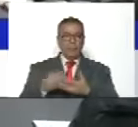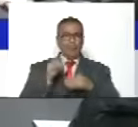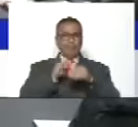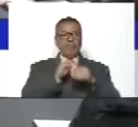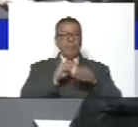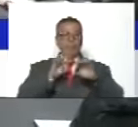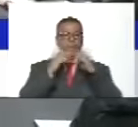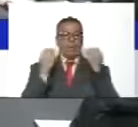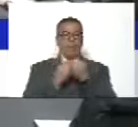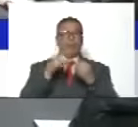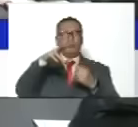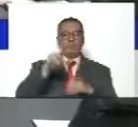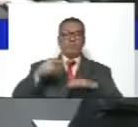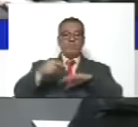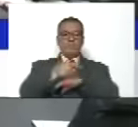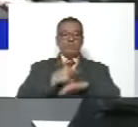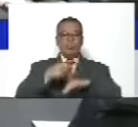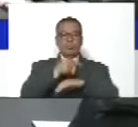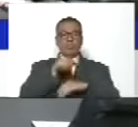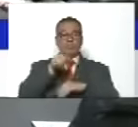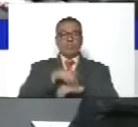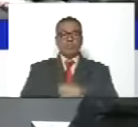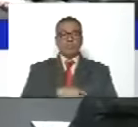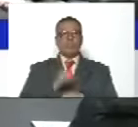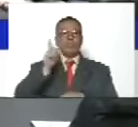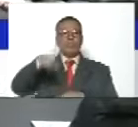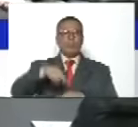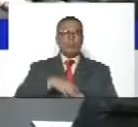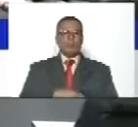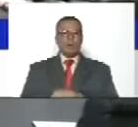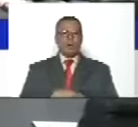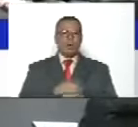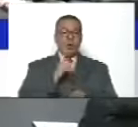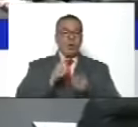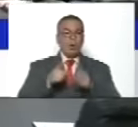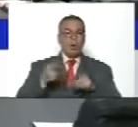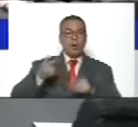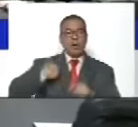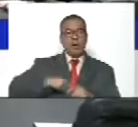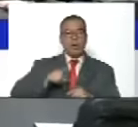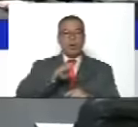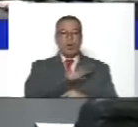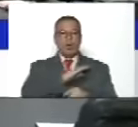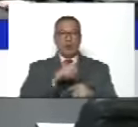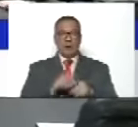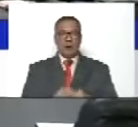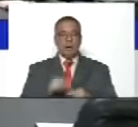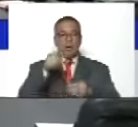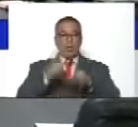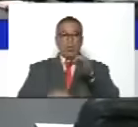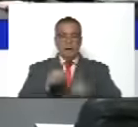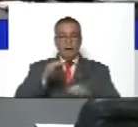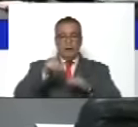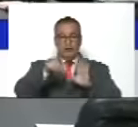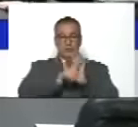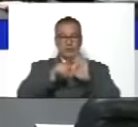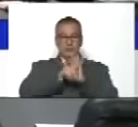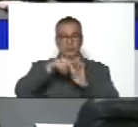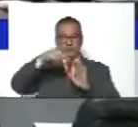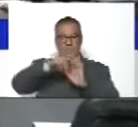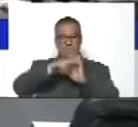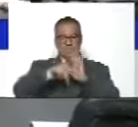llamadas organizaciones no gubernamentales, que además algunas ni siquiera tienen personalidad jurídica, que es parte de lo que se legisla en esta